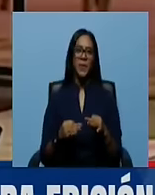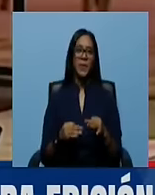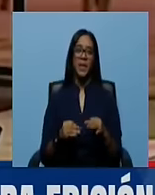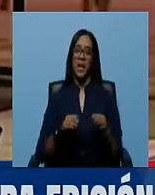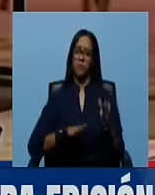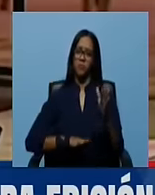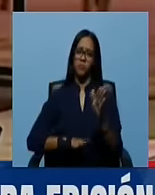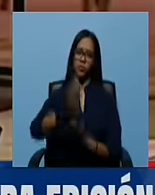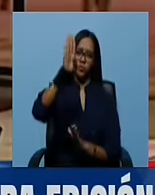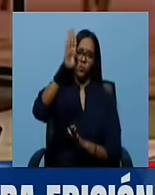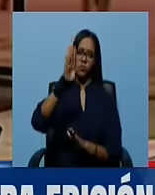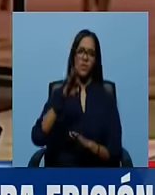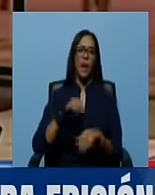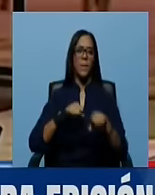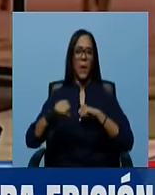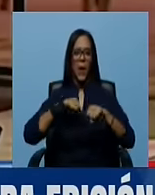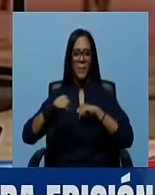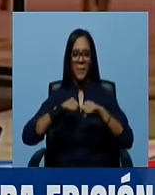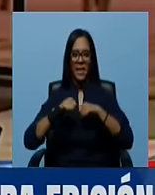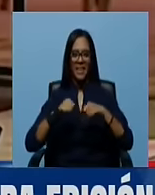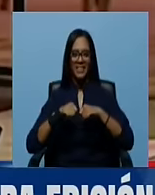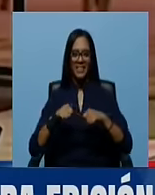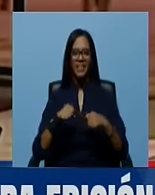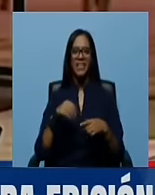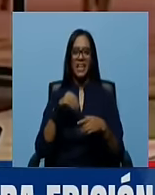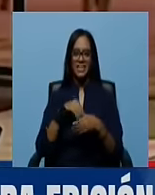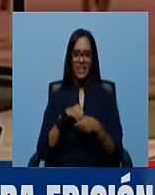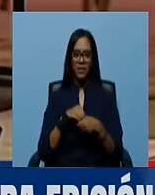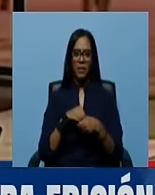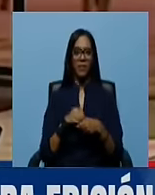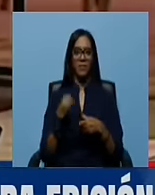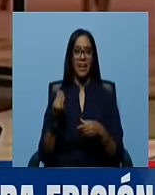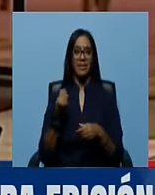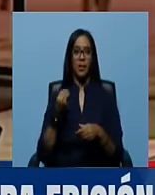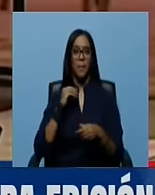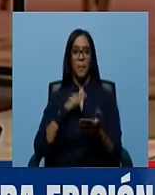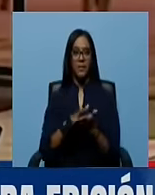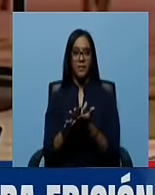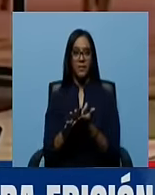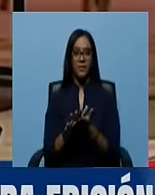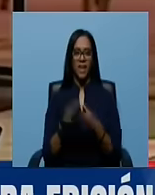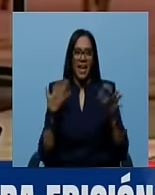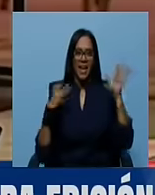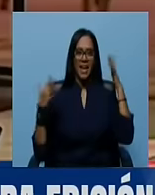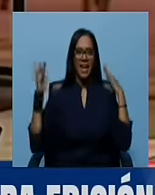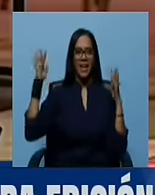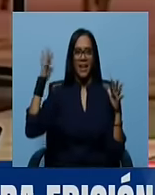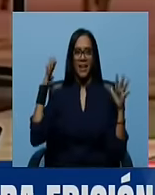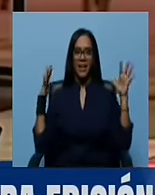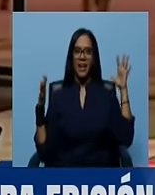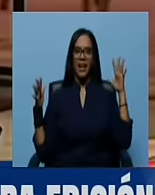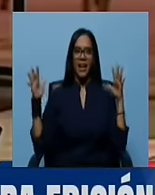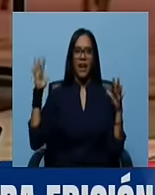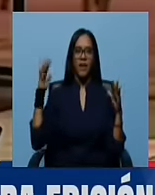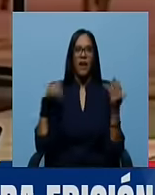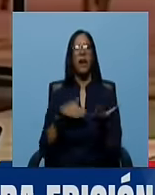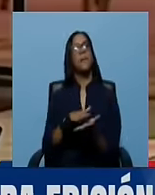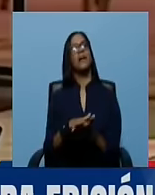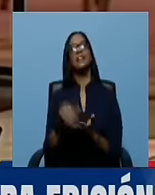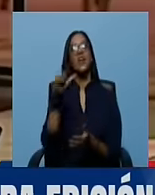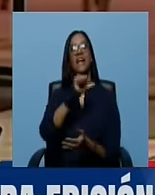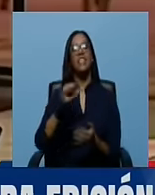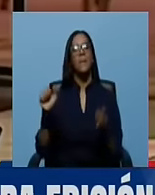récord de movimientos internos, así como pasó en el carnaval, pasó en la